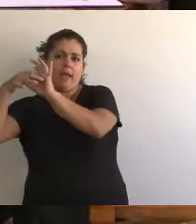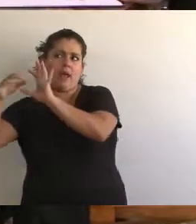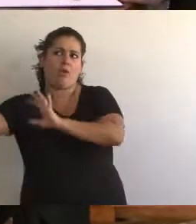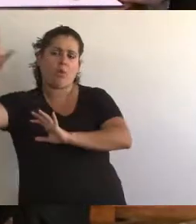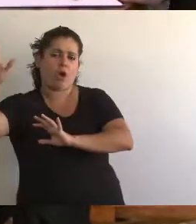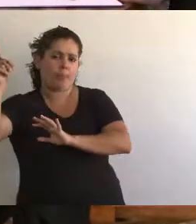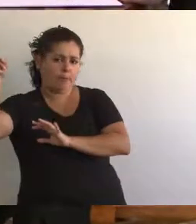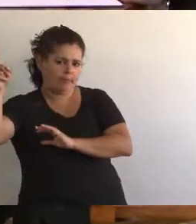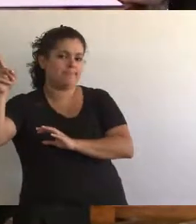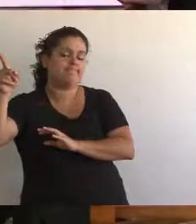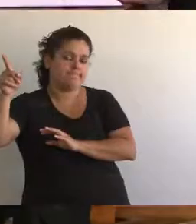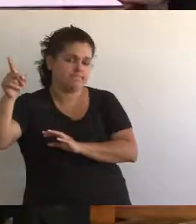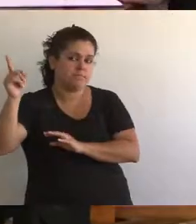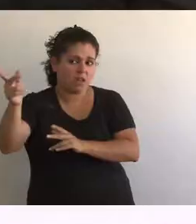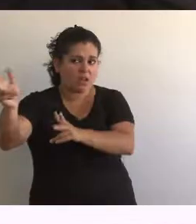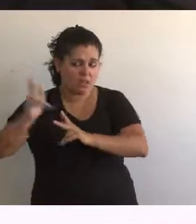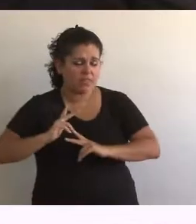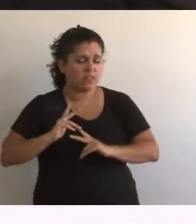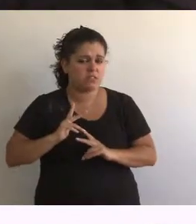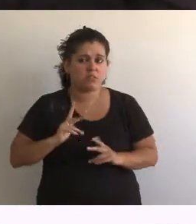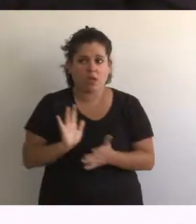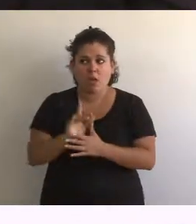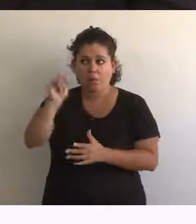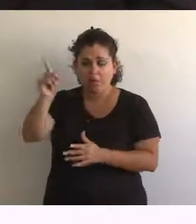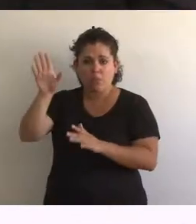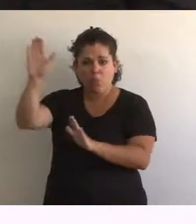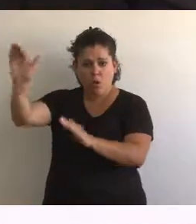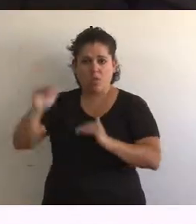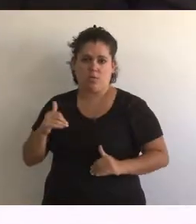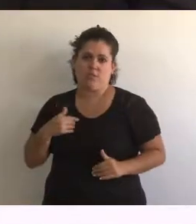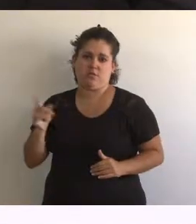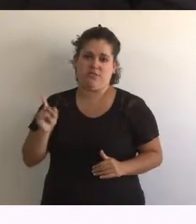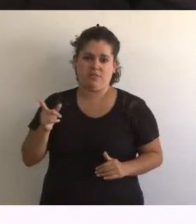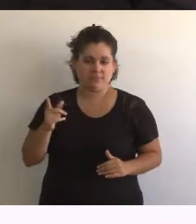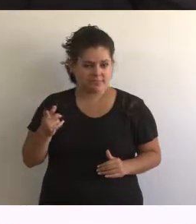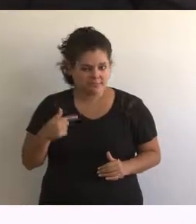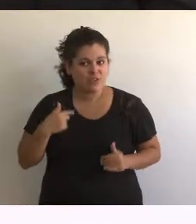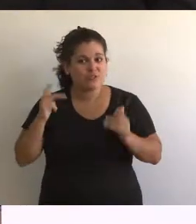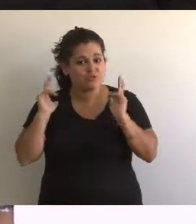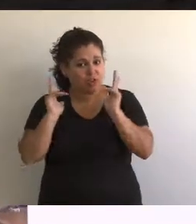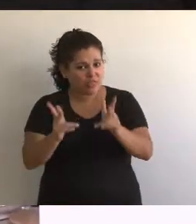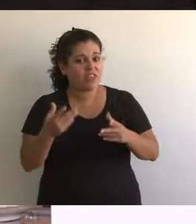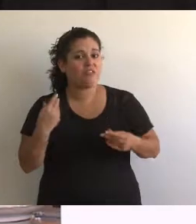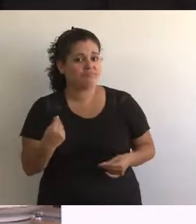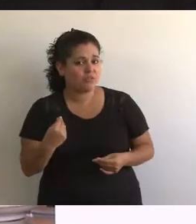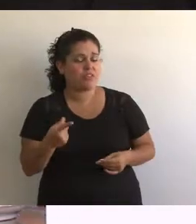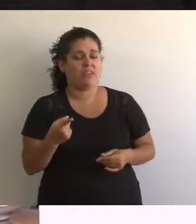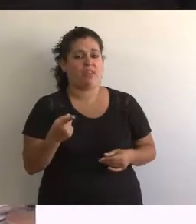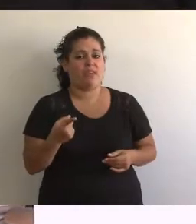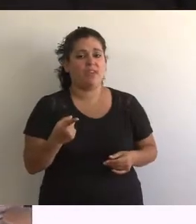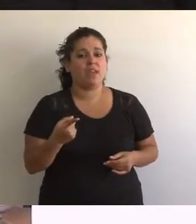vienen a exigir a los argentinos que no hagamos lo que en esos países ya hicieron, ¿no? Y lo digo esto en referencia a